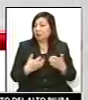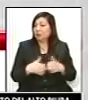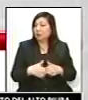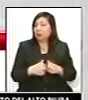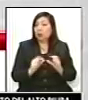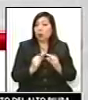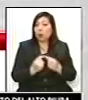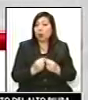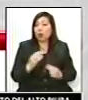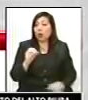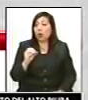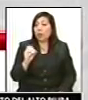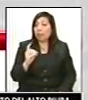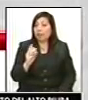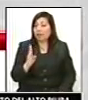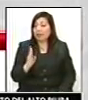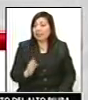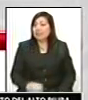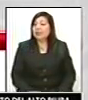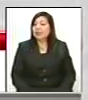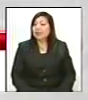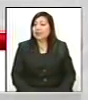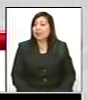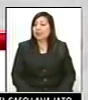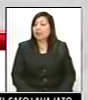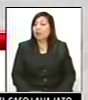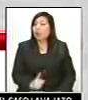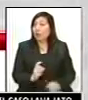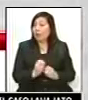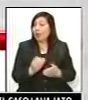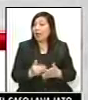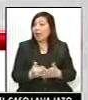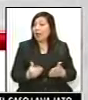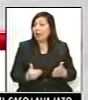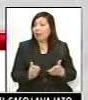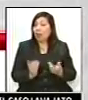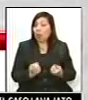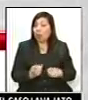del grupo Odebrecht, para ser exactos, un día antes